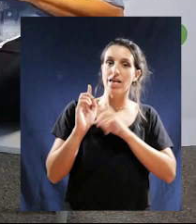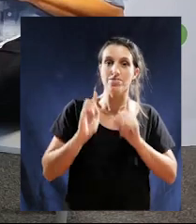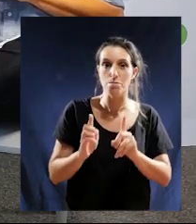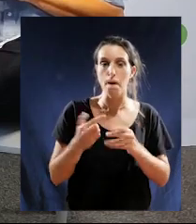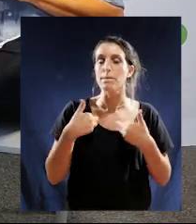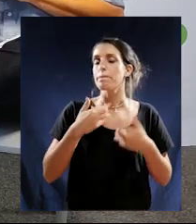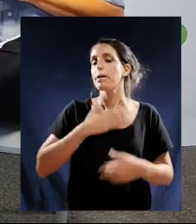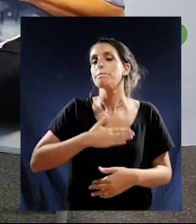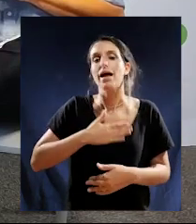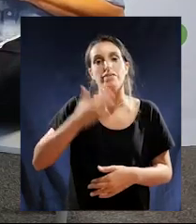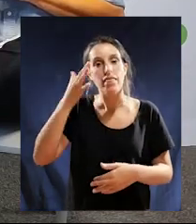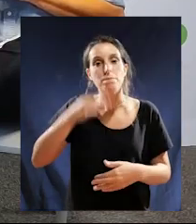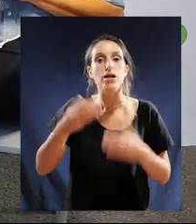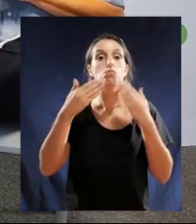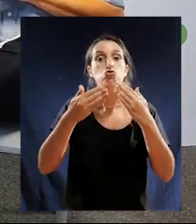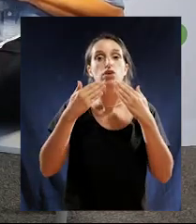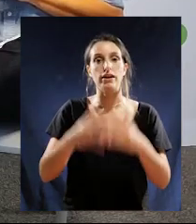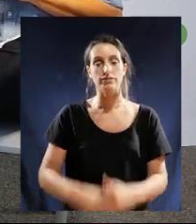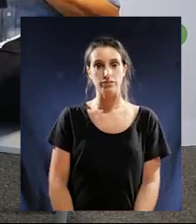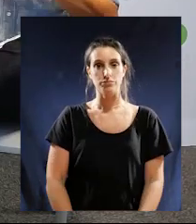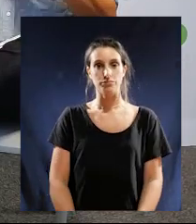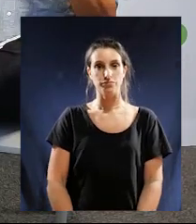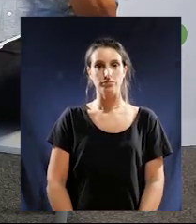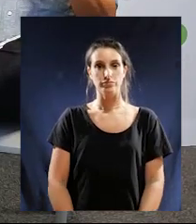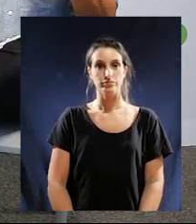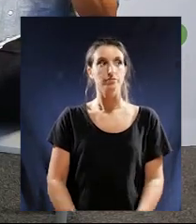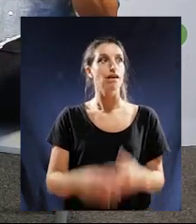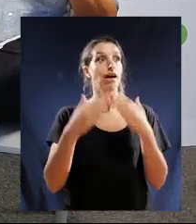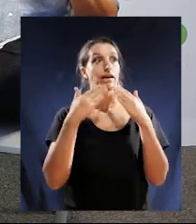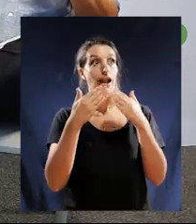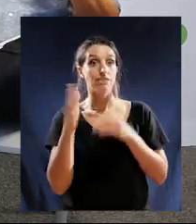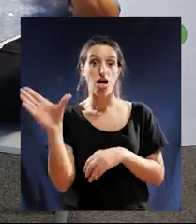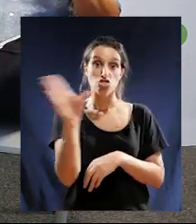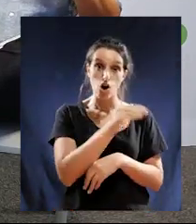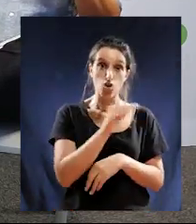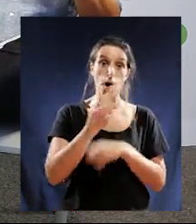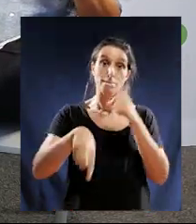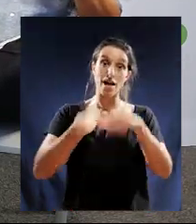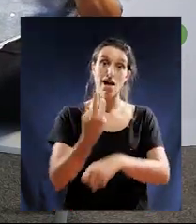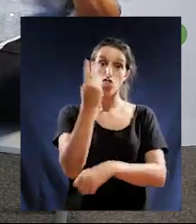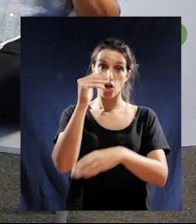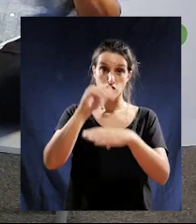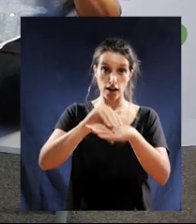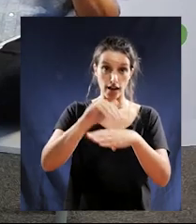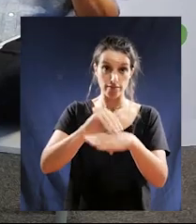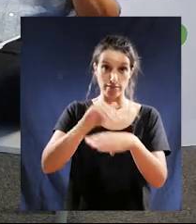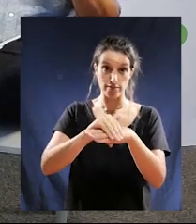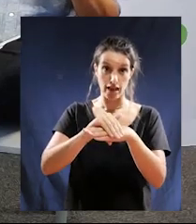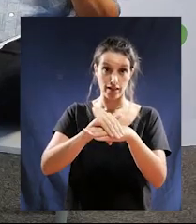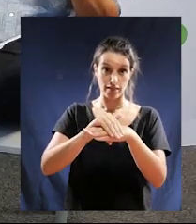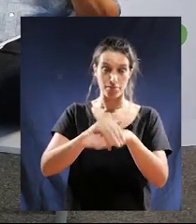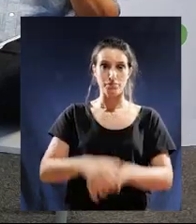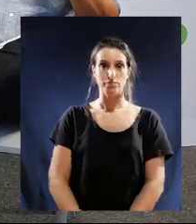de verdad para bien un placer muchísimas gracias gracias a todos esperamos mañana